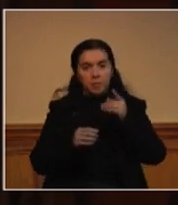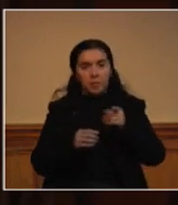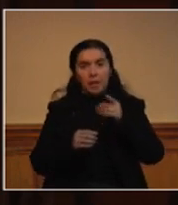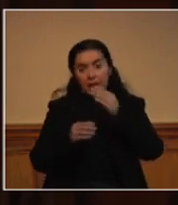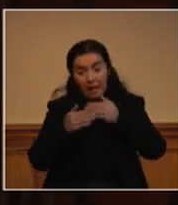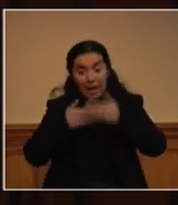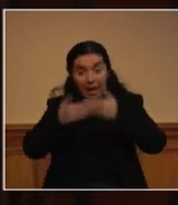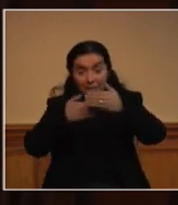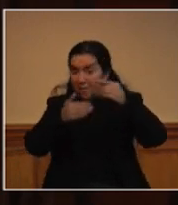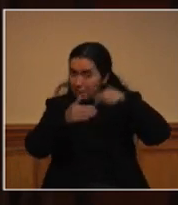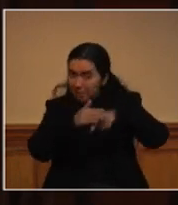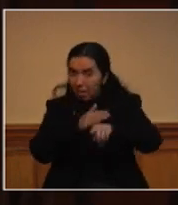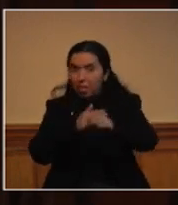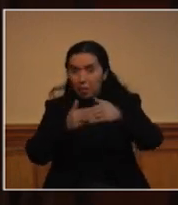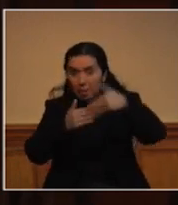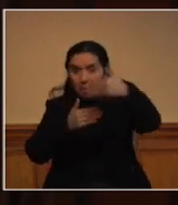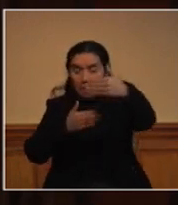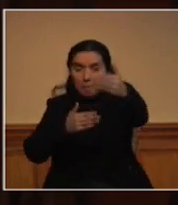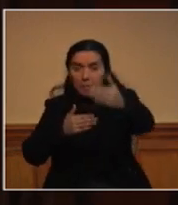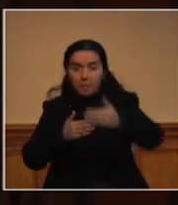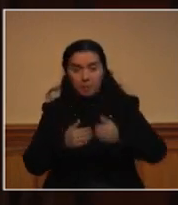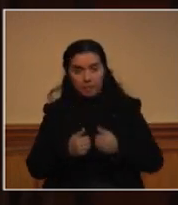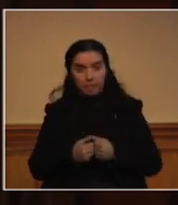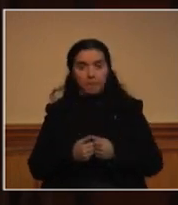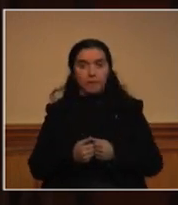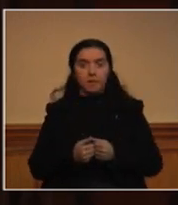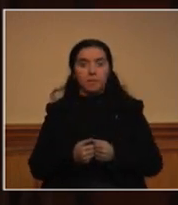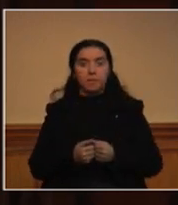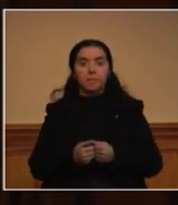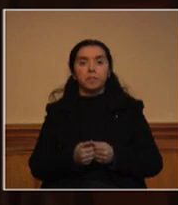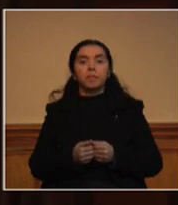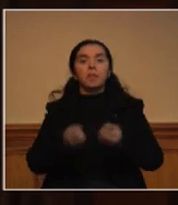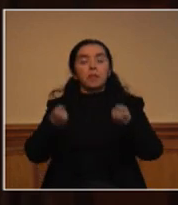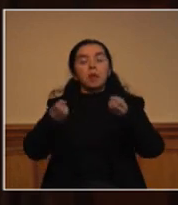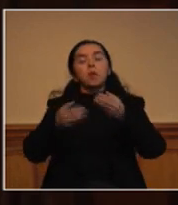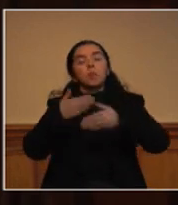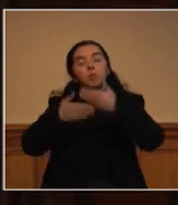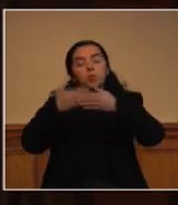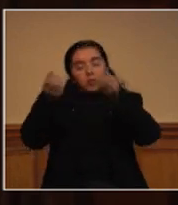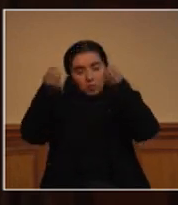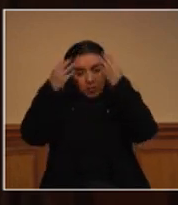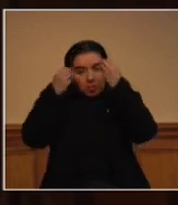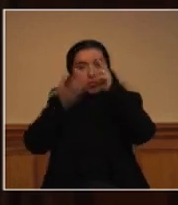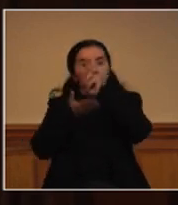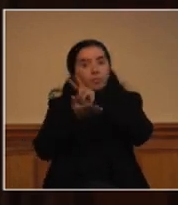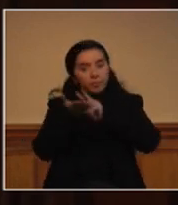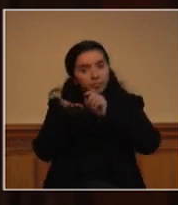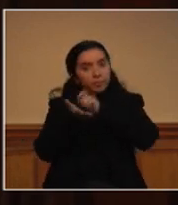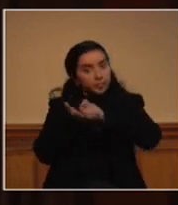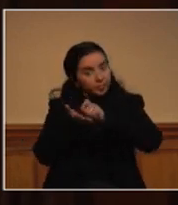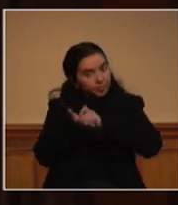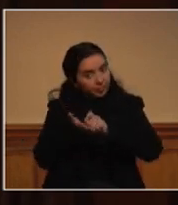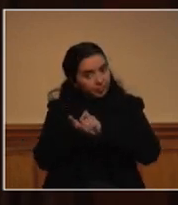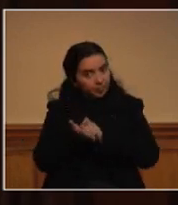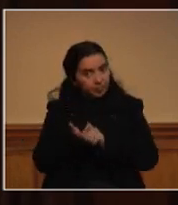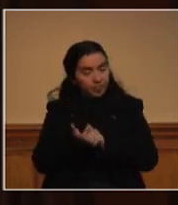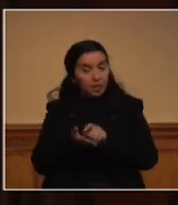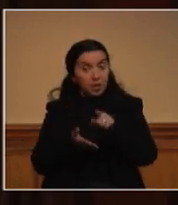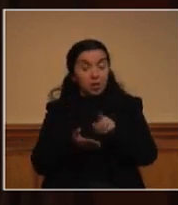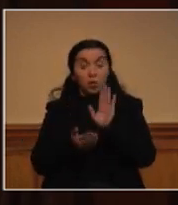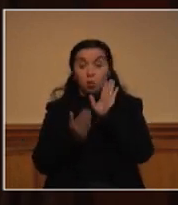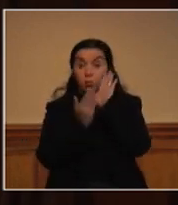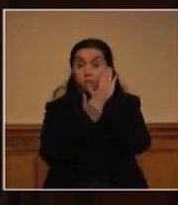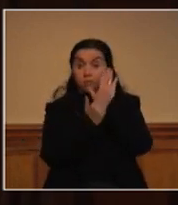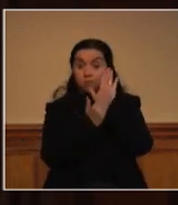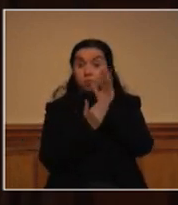y ha ido hacia, está dirigida hacia el proceso, los procesos de aprendizaje de la lectoescritura, siendo esto evidencia de